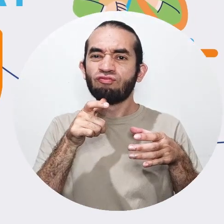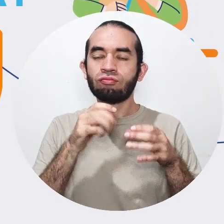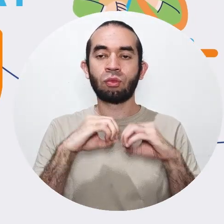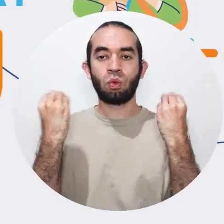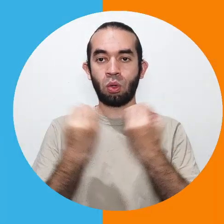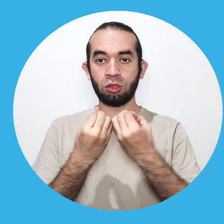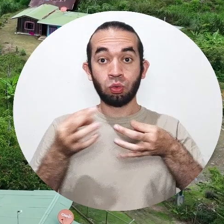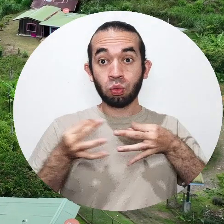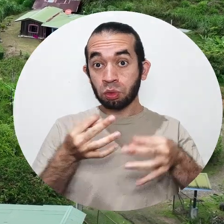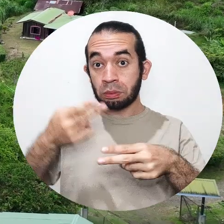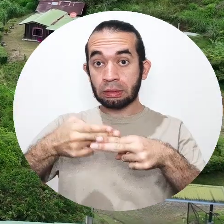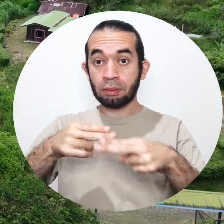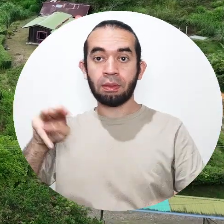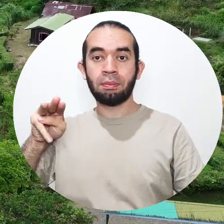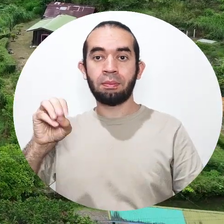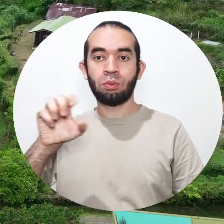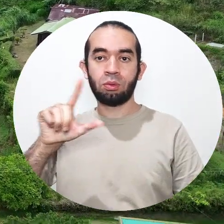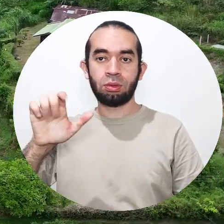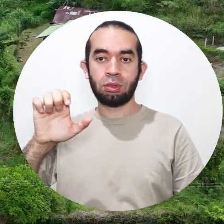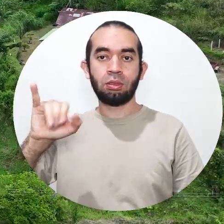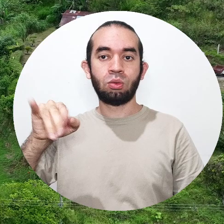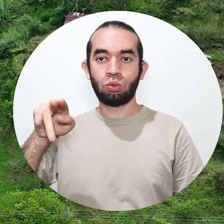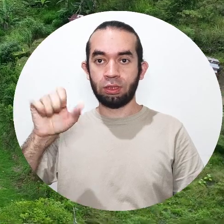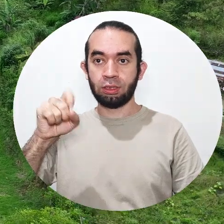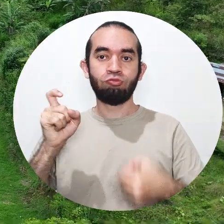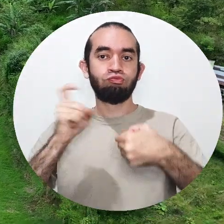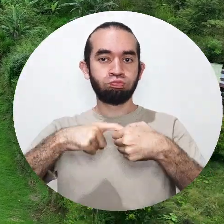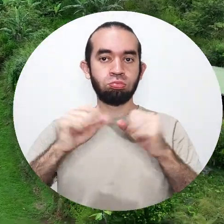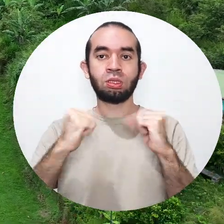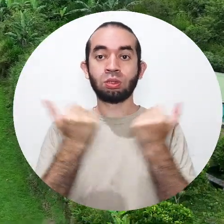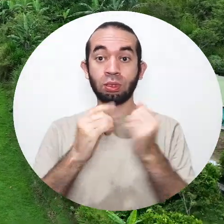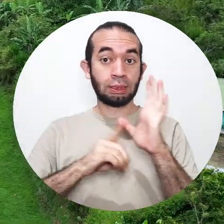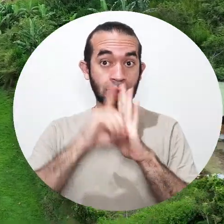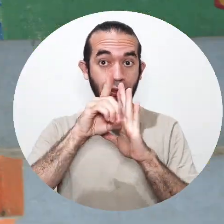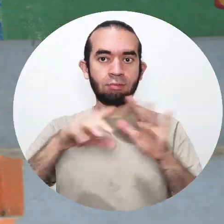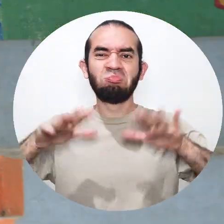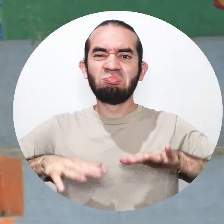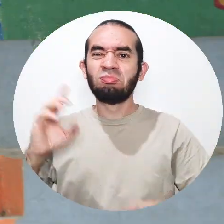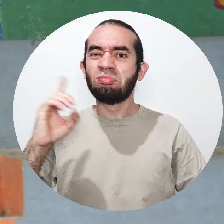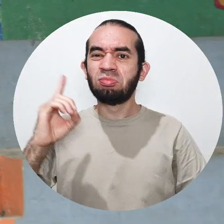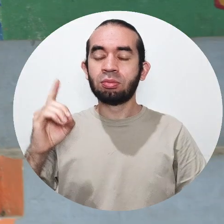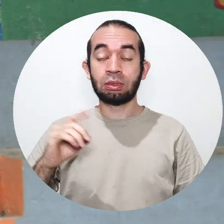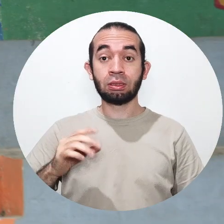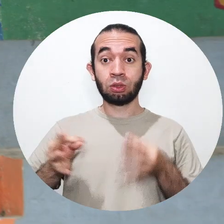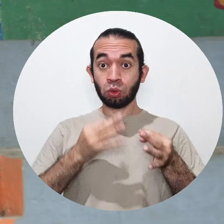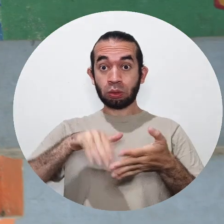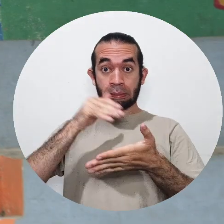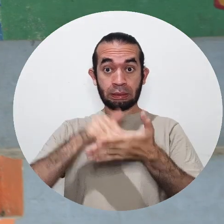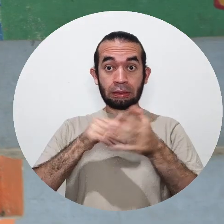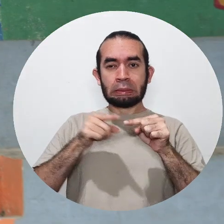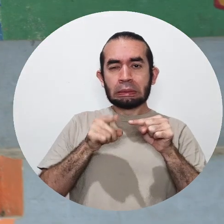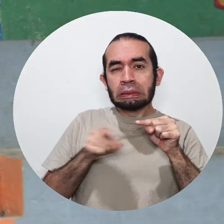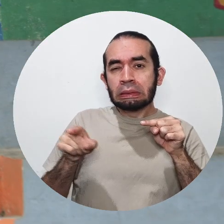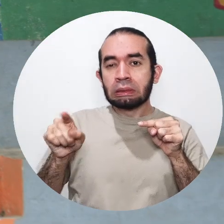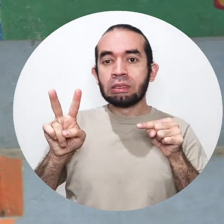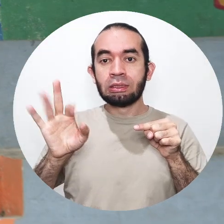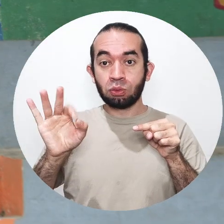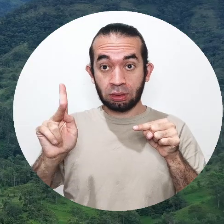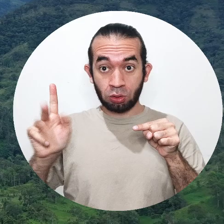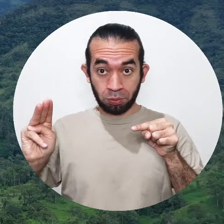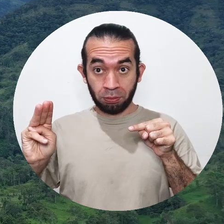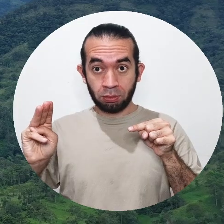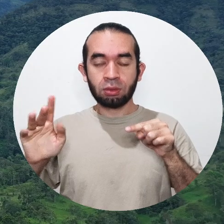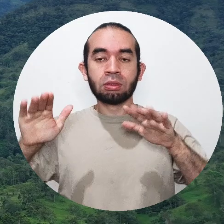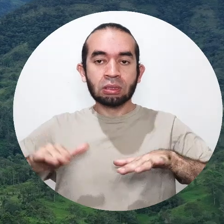Nosotros somos parte de la organización de Hacer Turismo Mollejones, que es una rama de la Asociación de Desarrollo, y estamos ubicados a